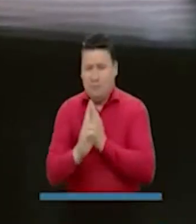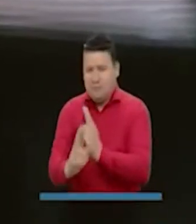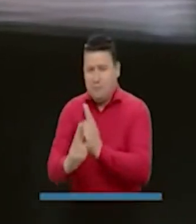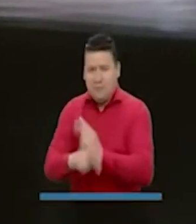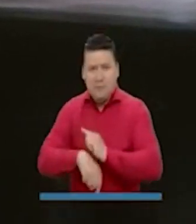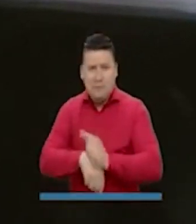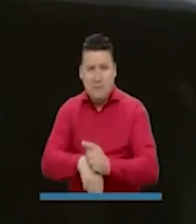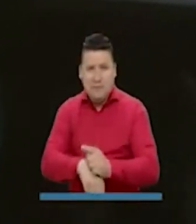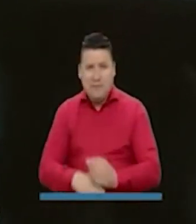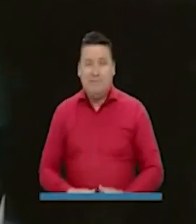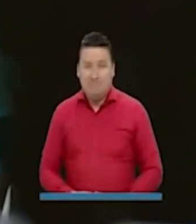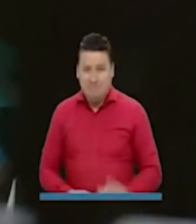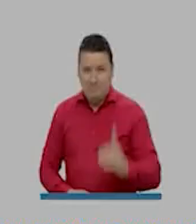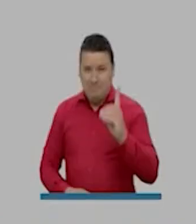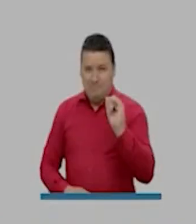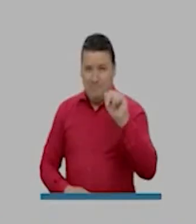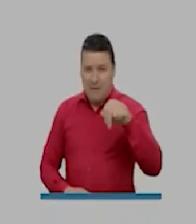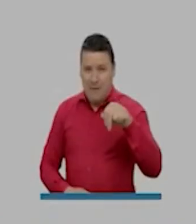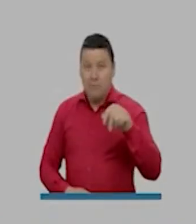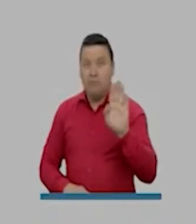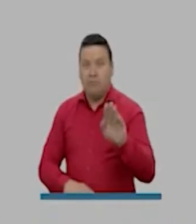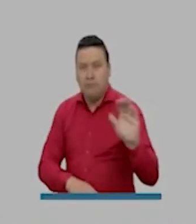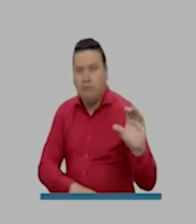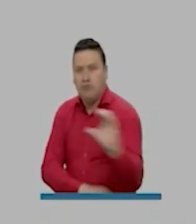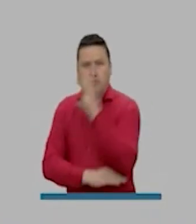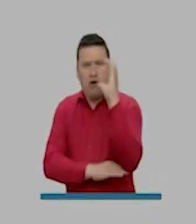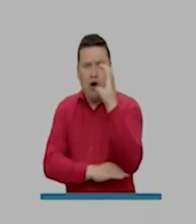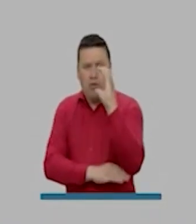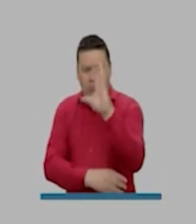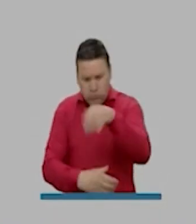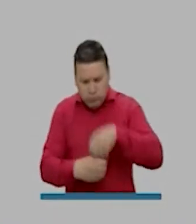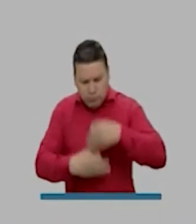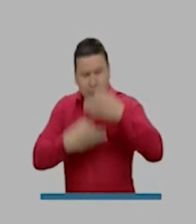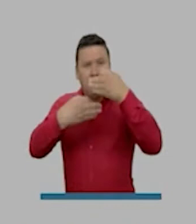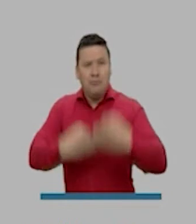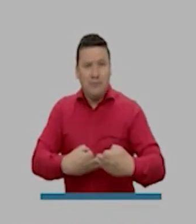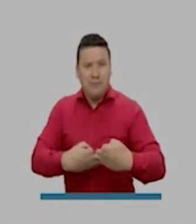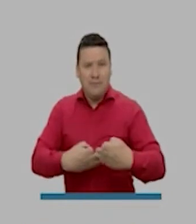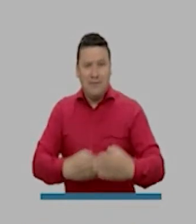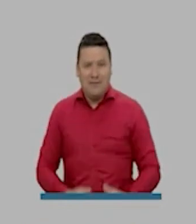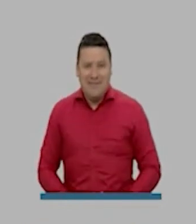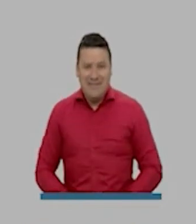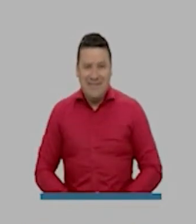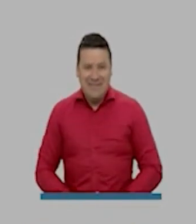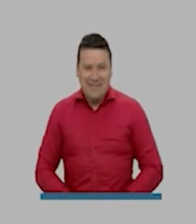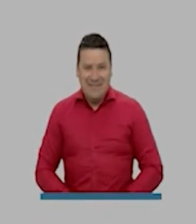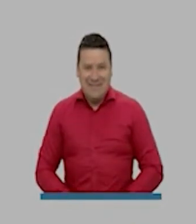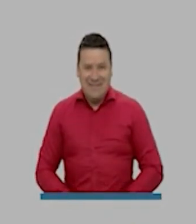ágiles y eficientes. DIAN, por una Colombia más honesta.